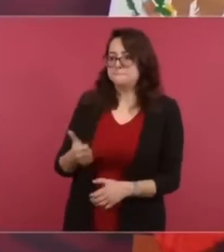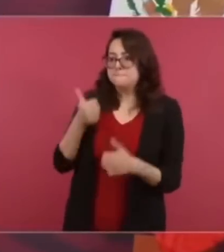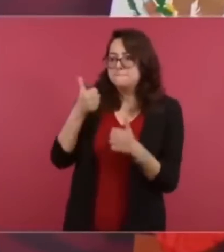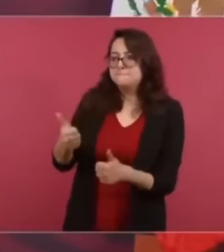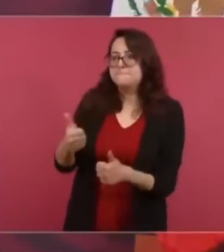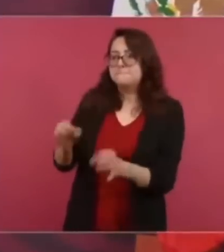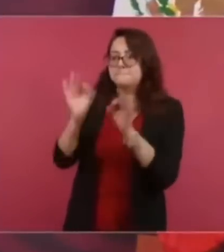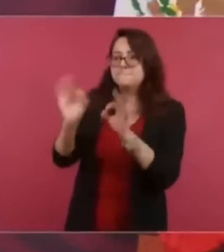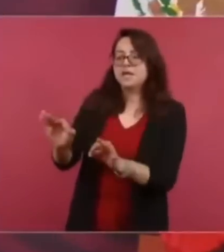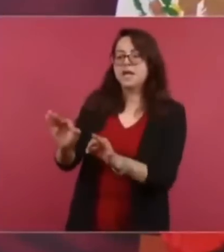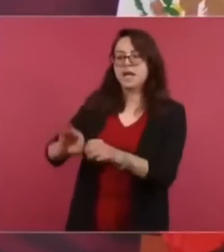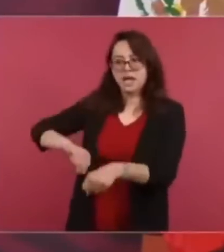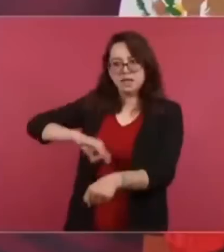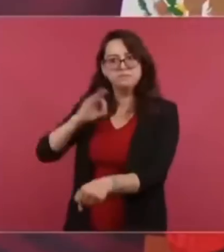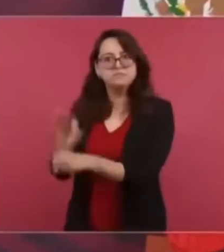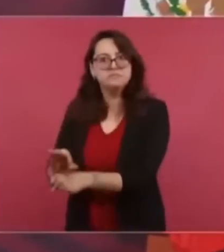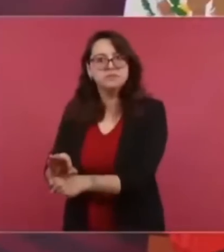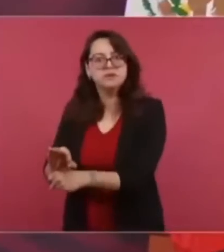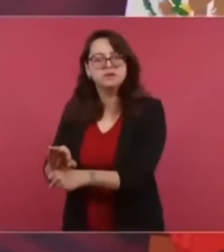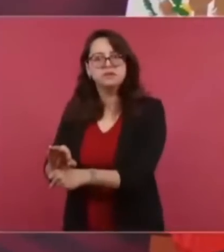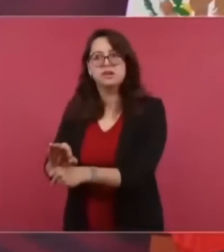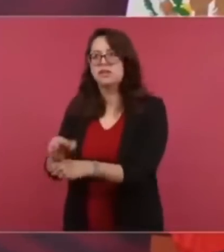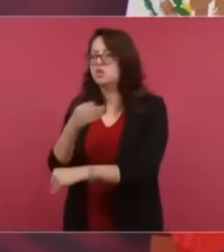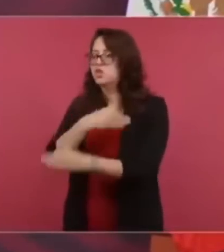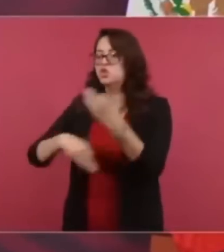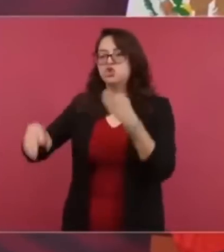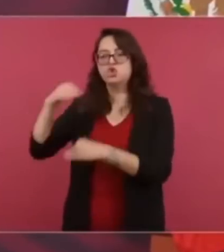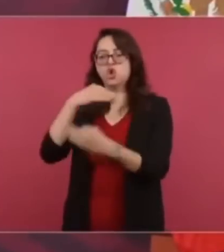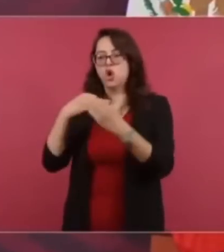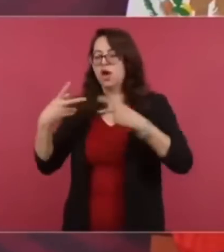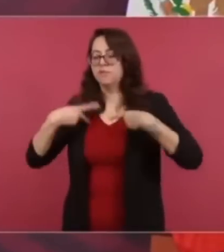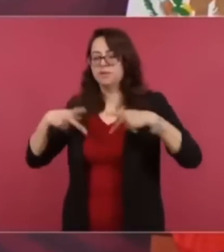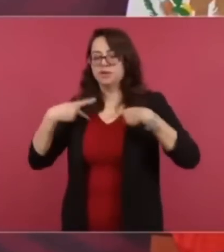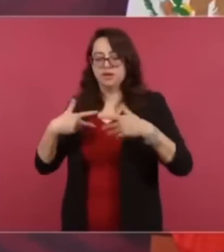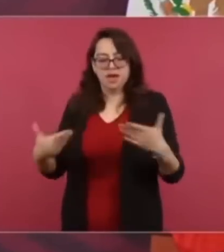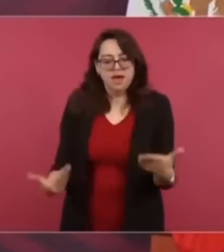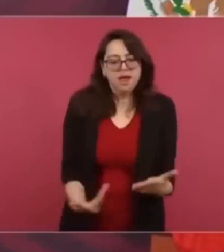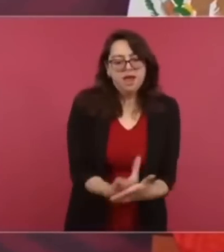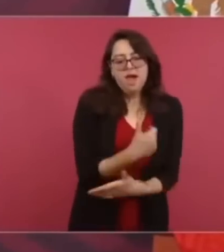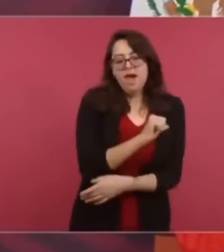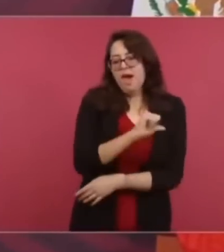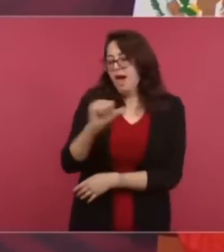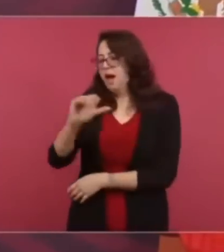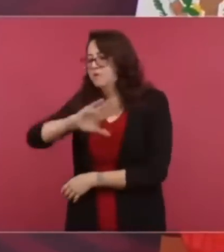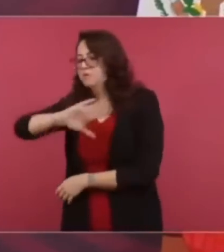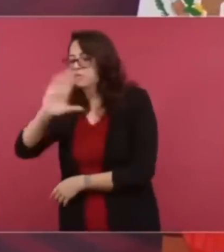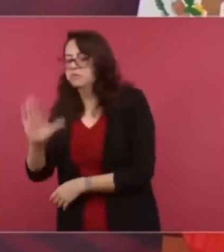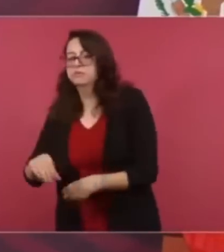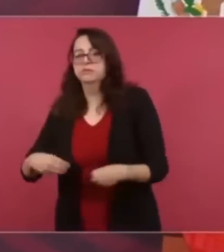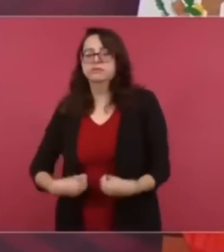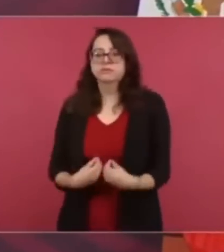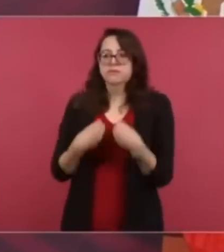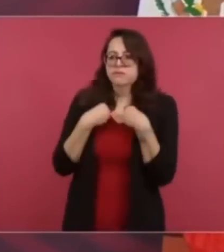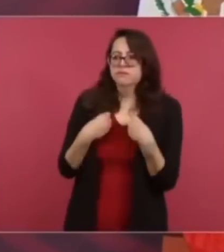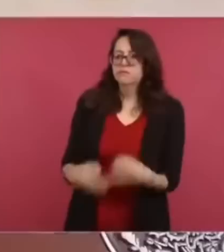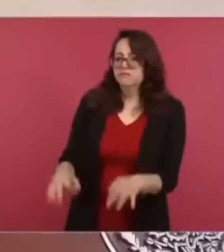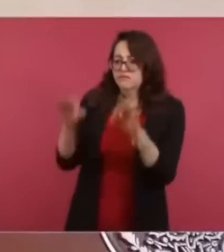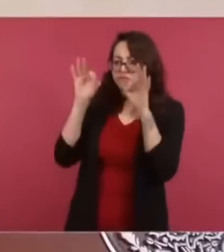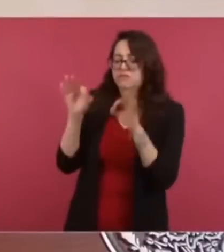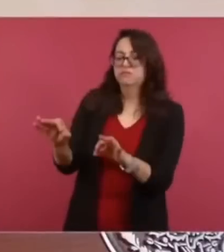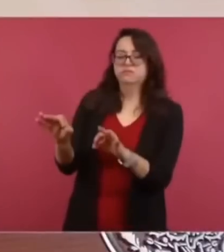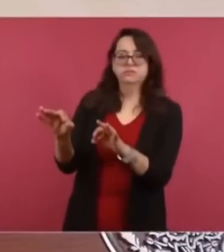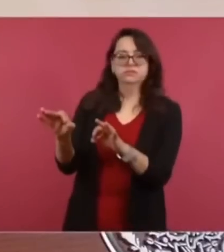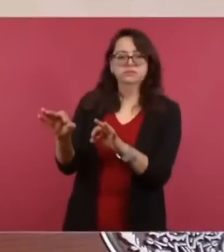y que todos los mexicanos, desde el nacimiento hasta la muerte,